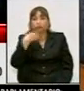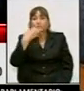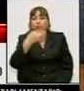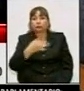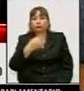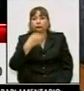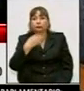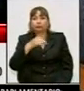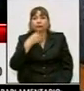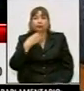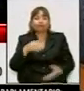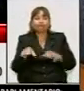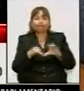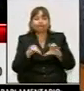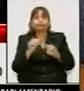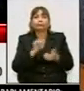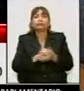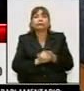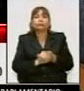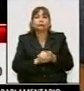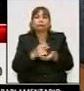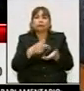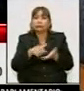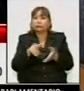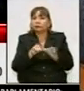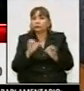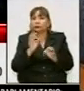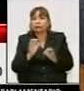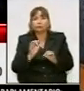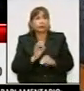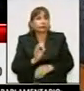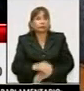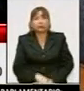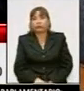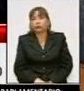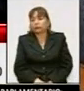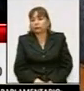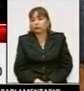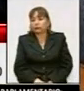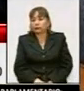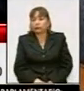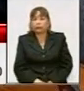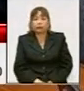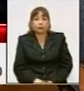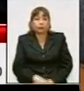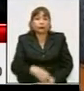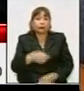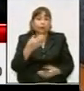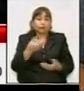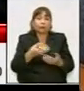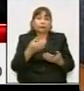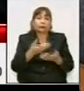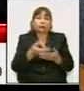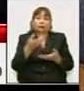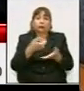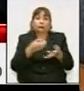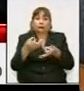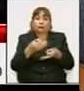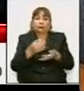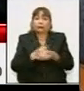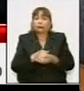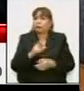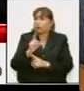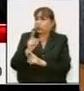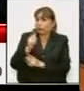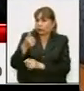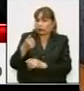digamos, ya las acciones, si había sido legales o sea, con perjuicio económico para la institución, ¿no? Pero con el aval